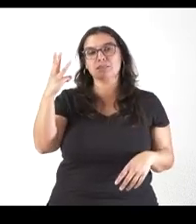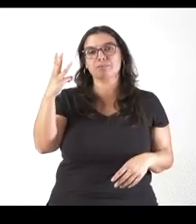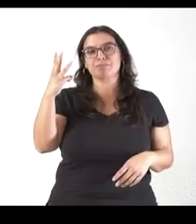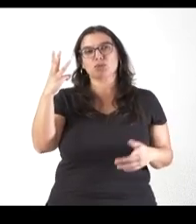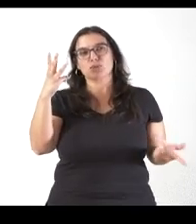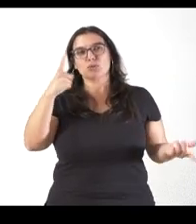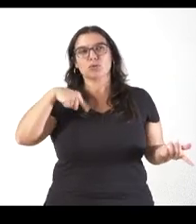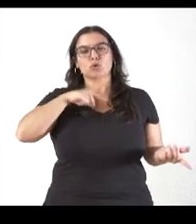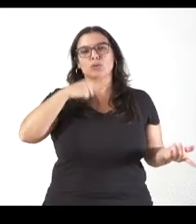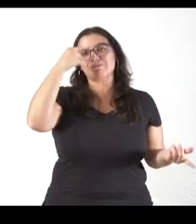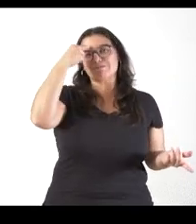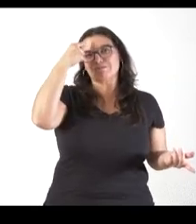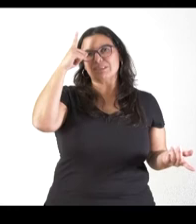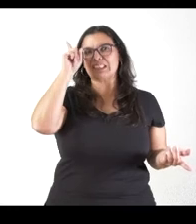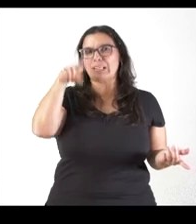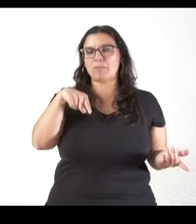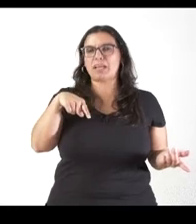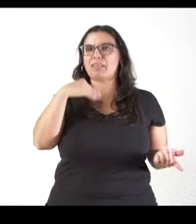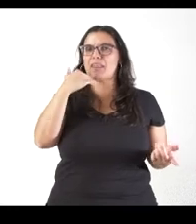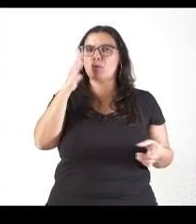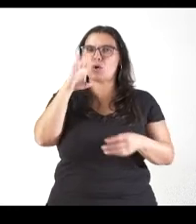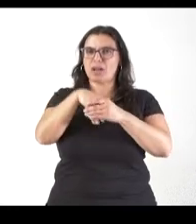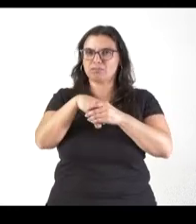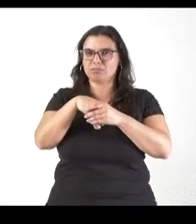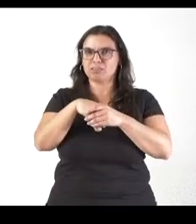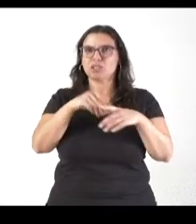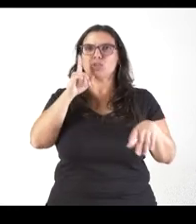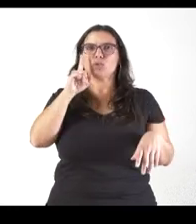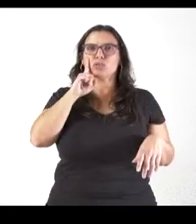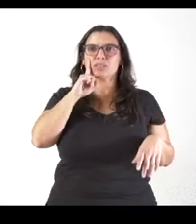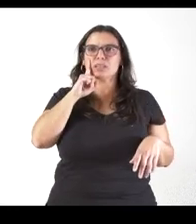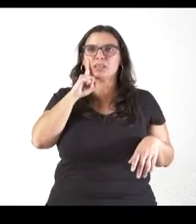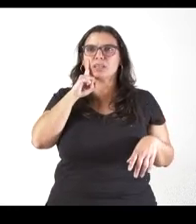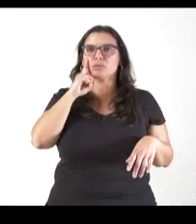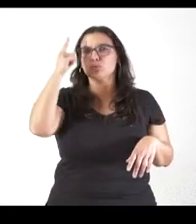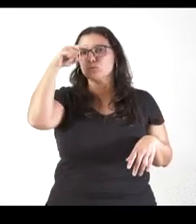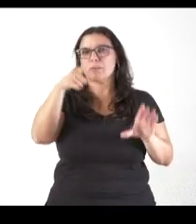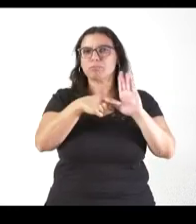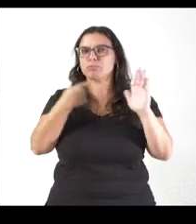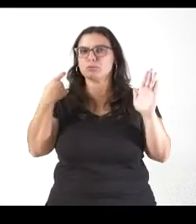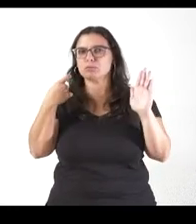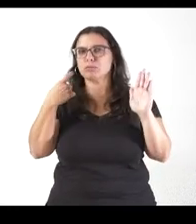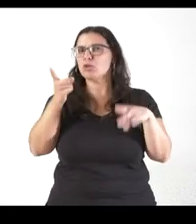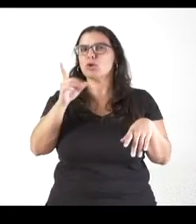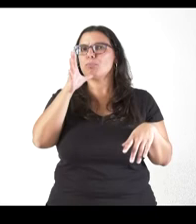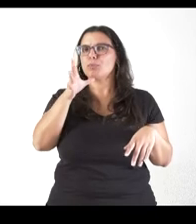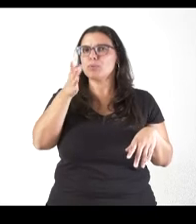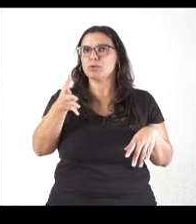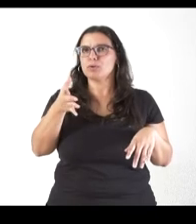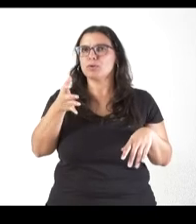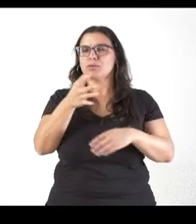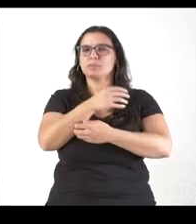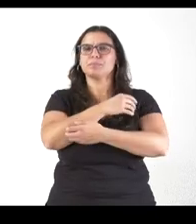de menos que estuviera también Zamora no sé si sabe la razón por la cual no está y